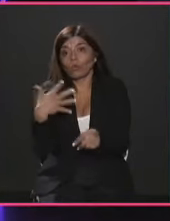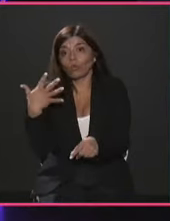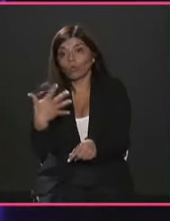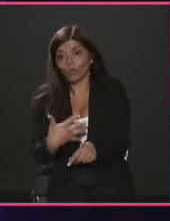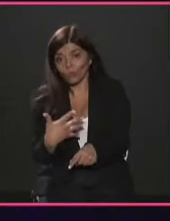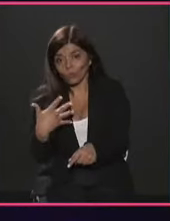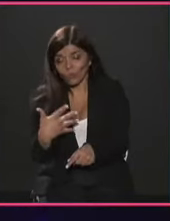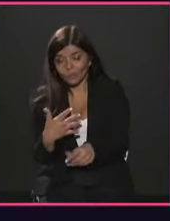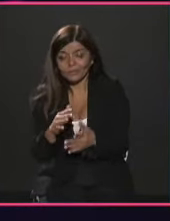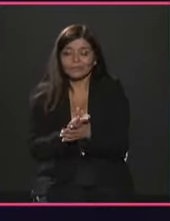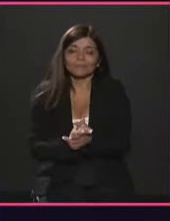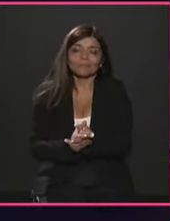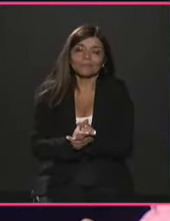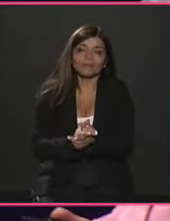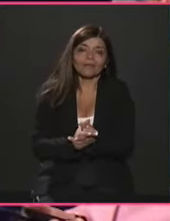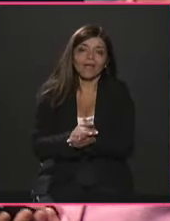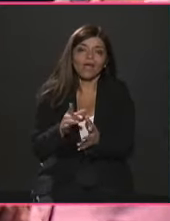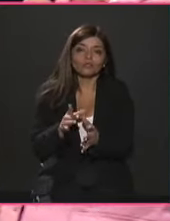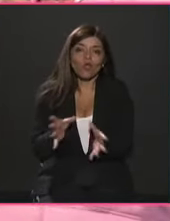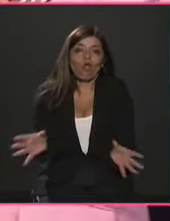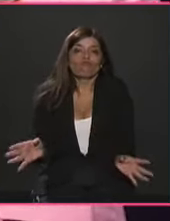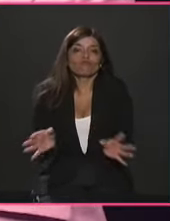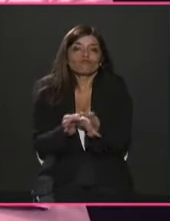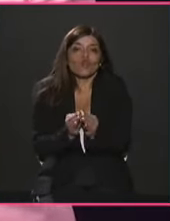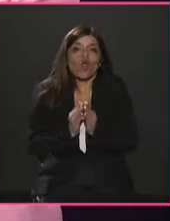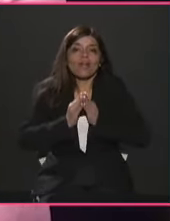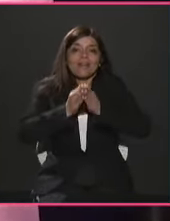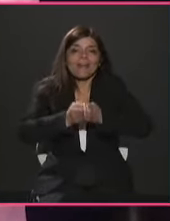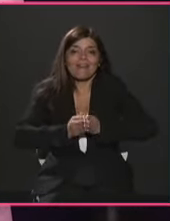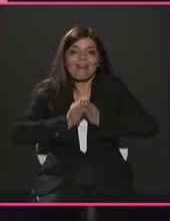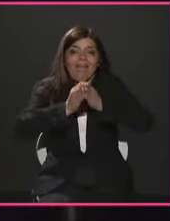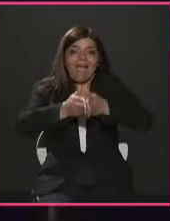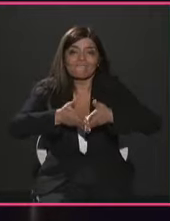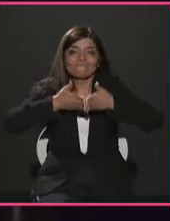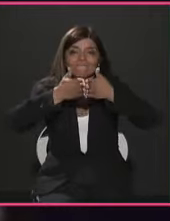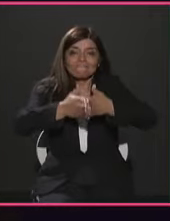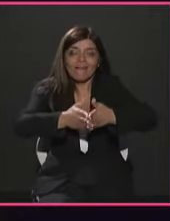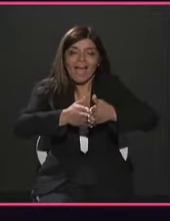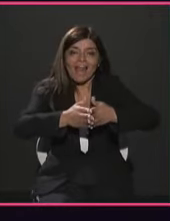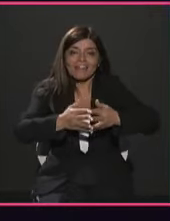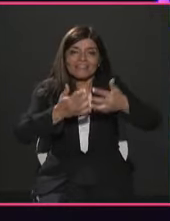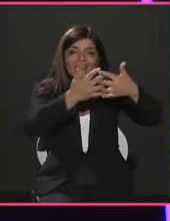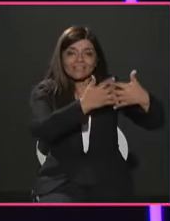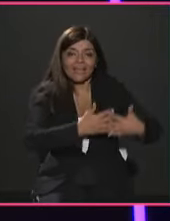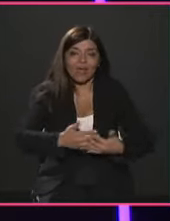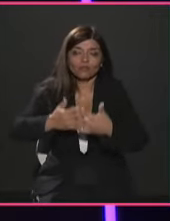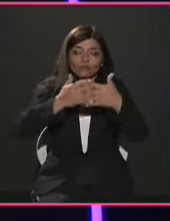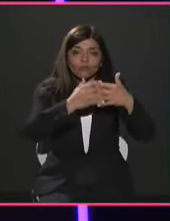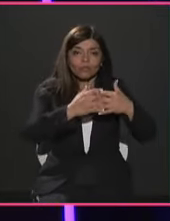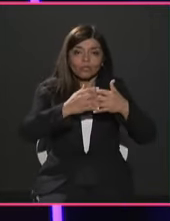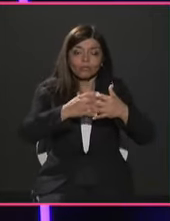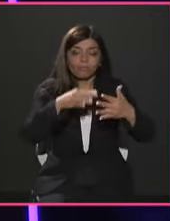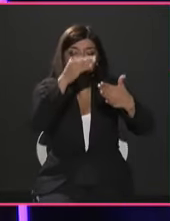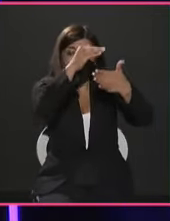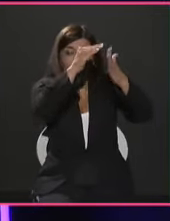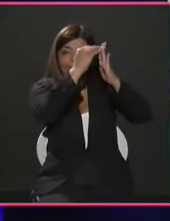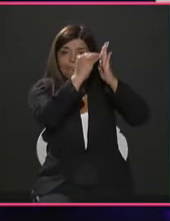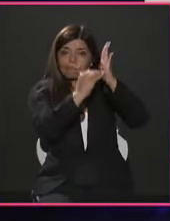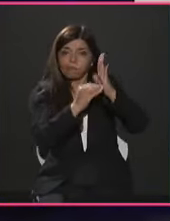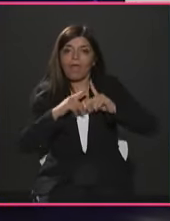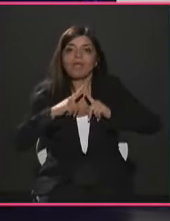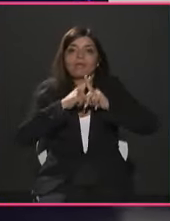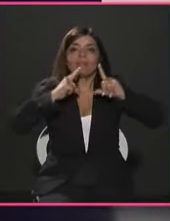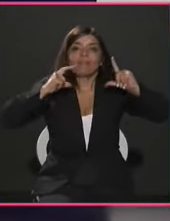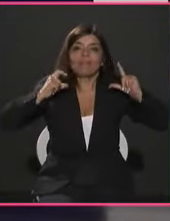es la unión naval de Estados Unidos que recibimos este protocolo que llamaron la fda y dijeron que aquí hay un equipo en